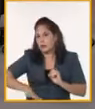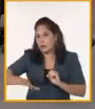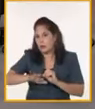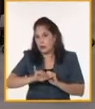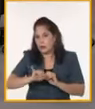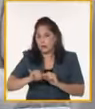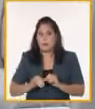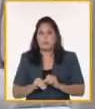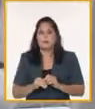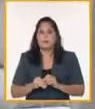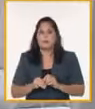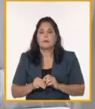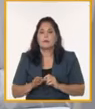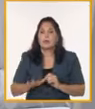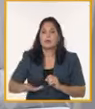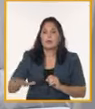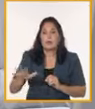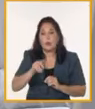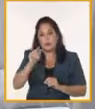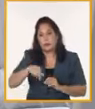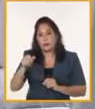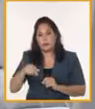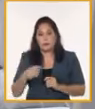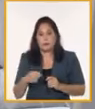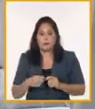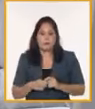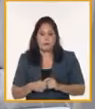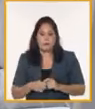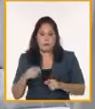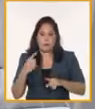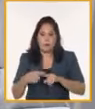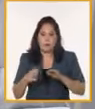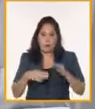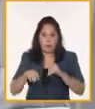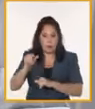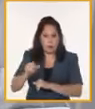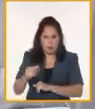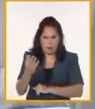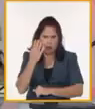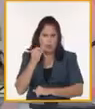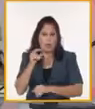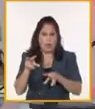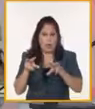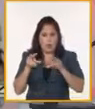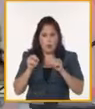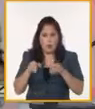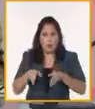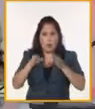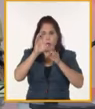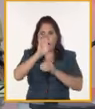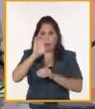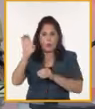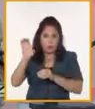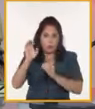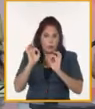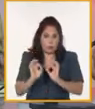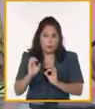a la seguridad de todos los los cubanos ahora ministro y el el nuevo instituto de los